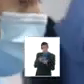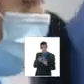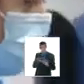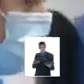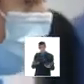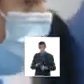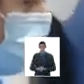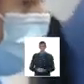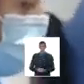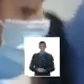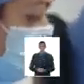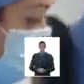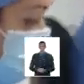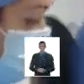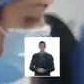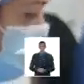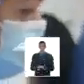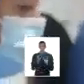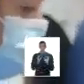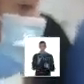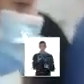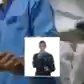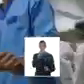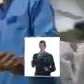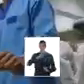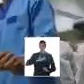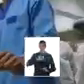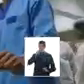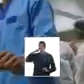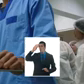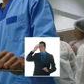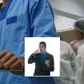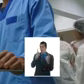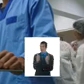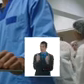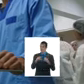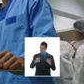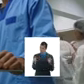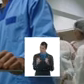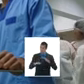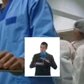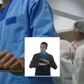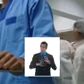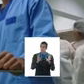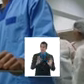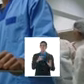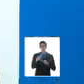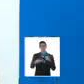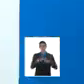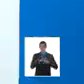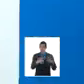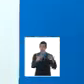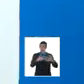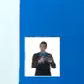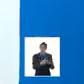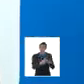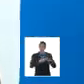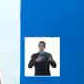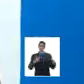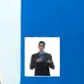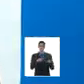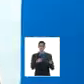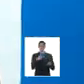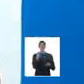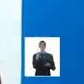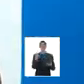mantiene una afectación considerable, aunque se retoma la producción de clonazepam, colirios y ansiolíticos. En el caso de